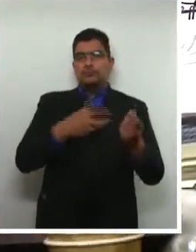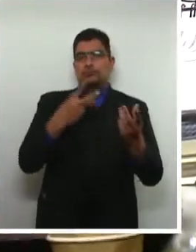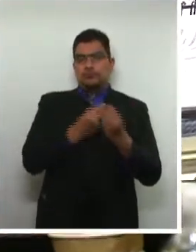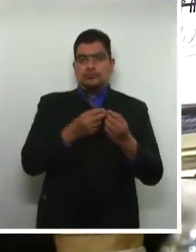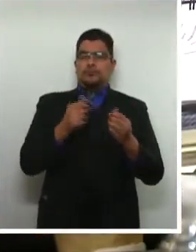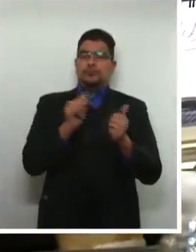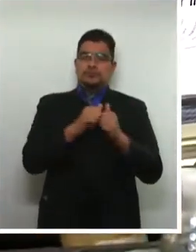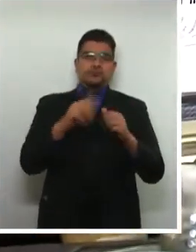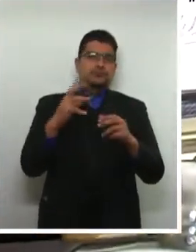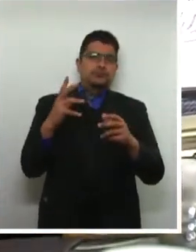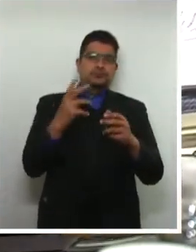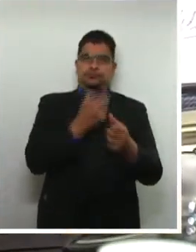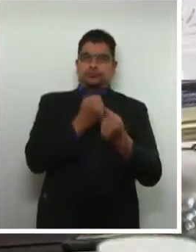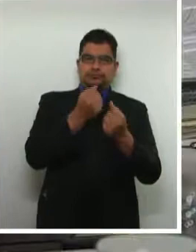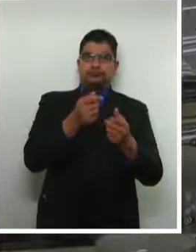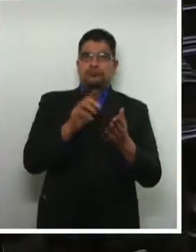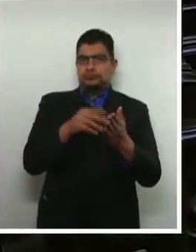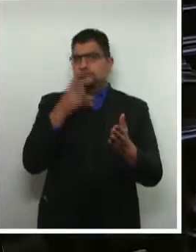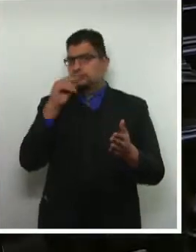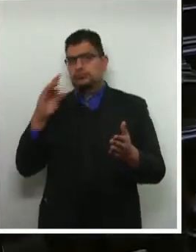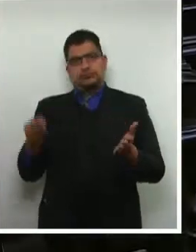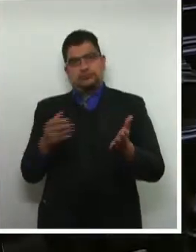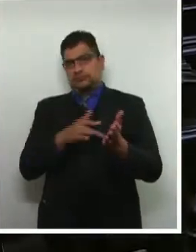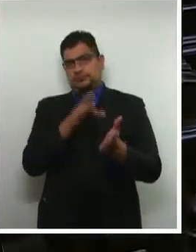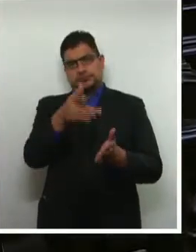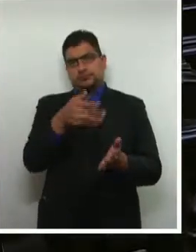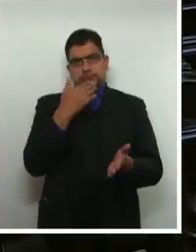poderes, y que votemos en contra.